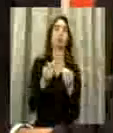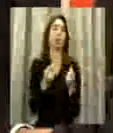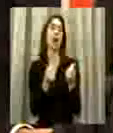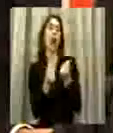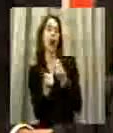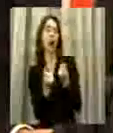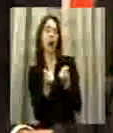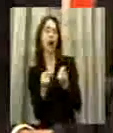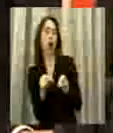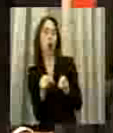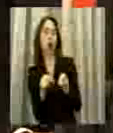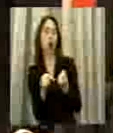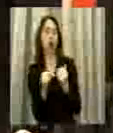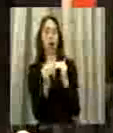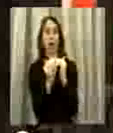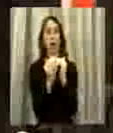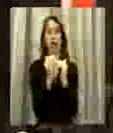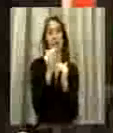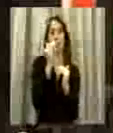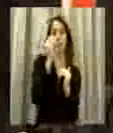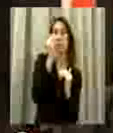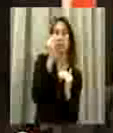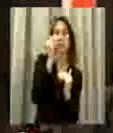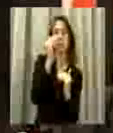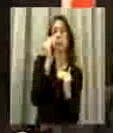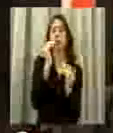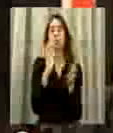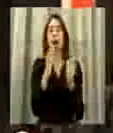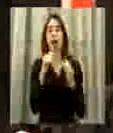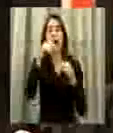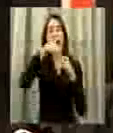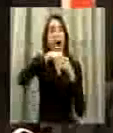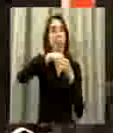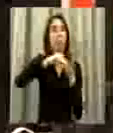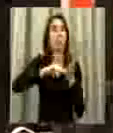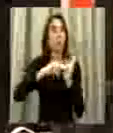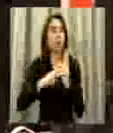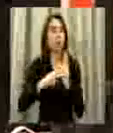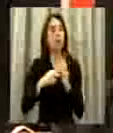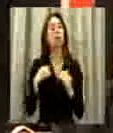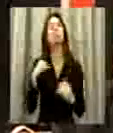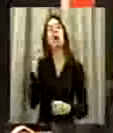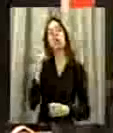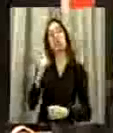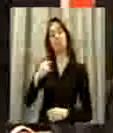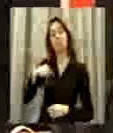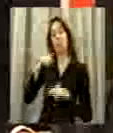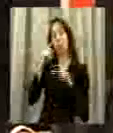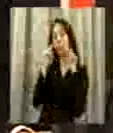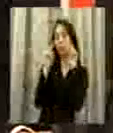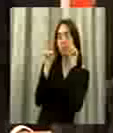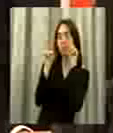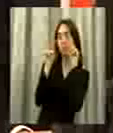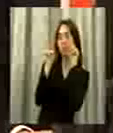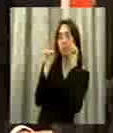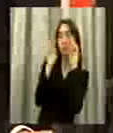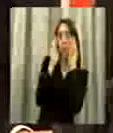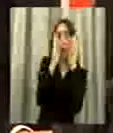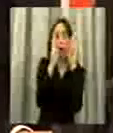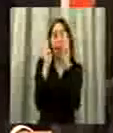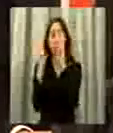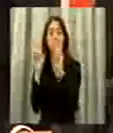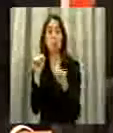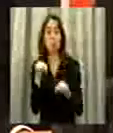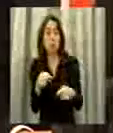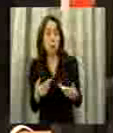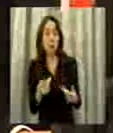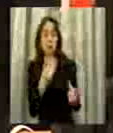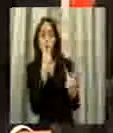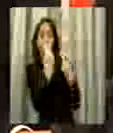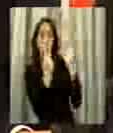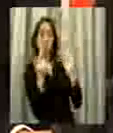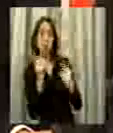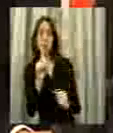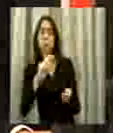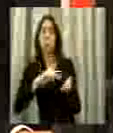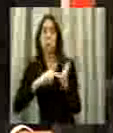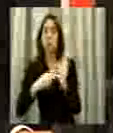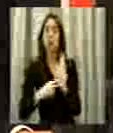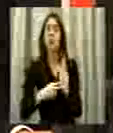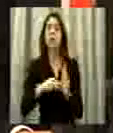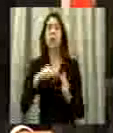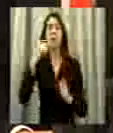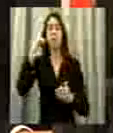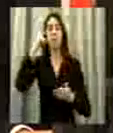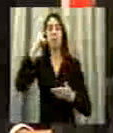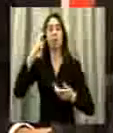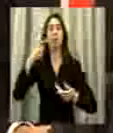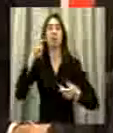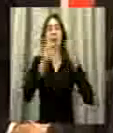de que el crecimiento podría estarse incubando algún problema, bueno, uno siempre tiene que estar atento pero no vemos hoy día un problema. Esto no es una